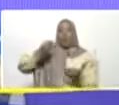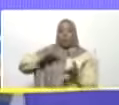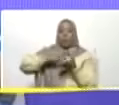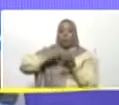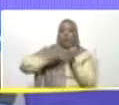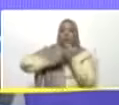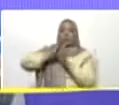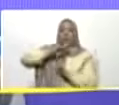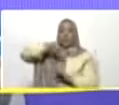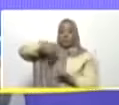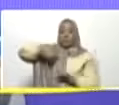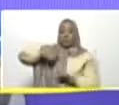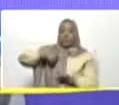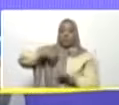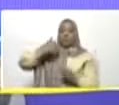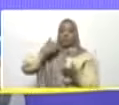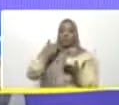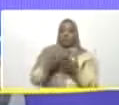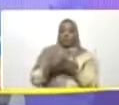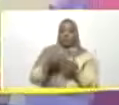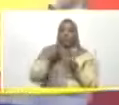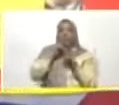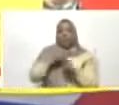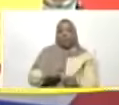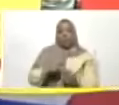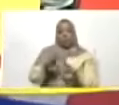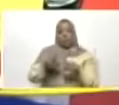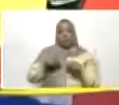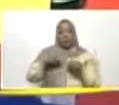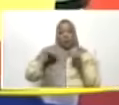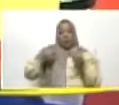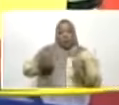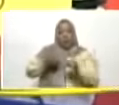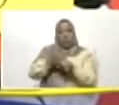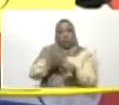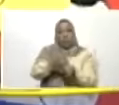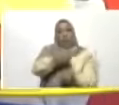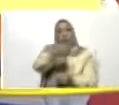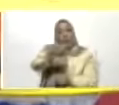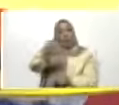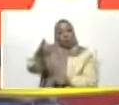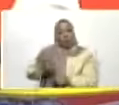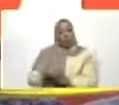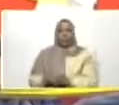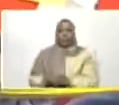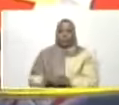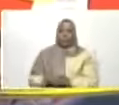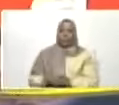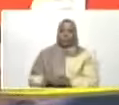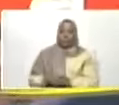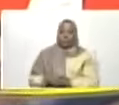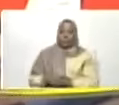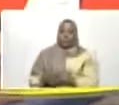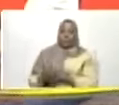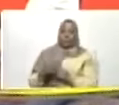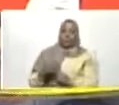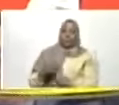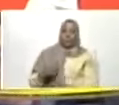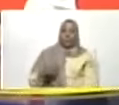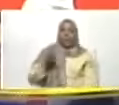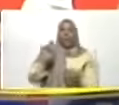progresiva vamos a dar respuesta y a tomar iniciativa en cada uno